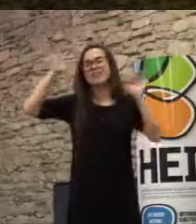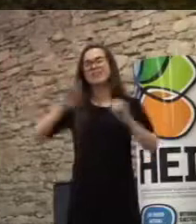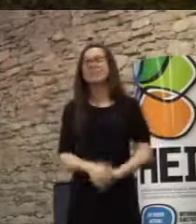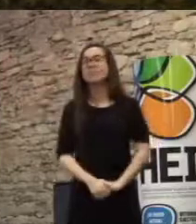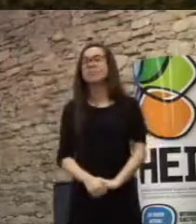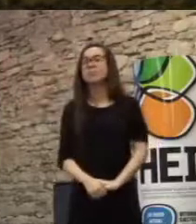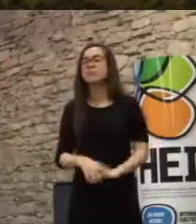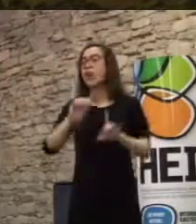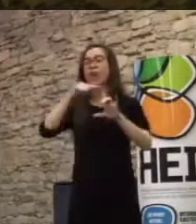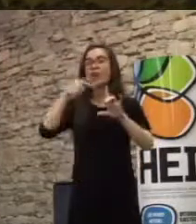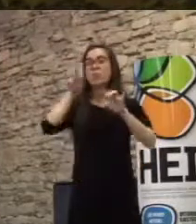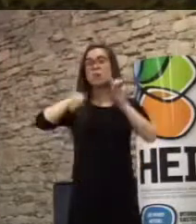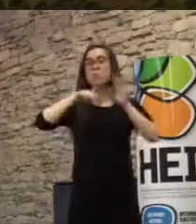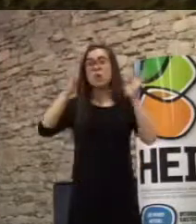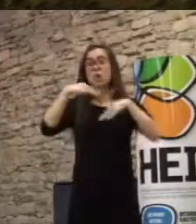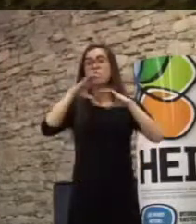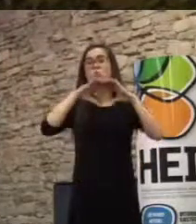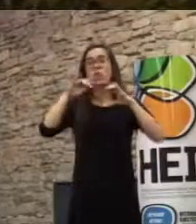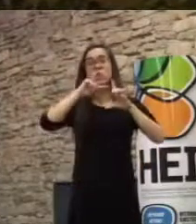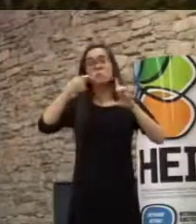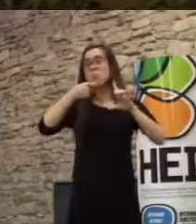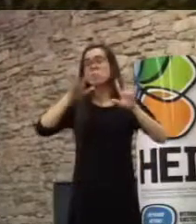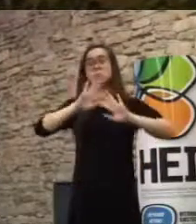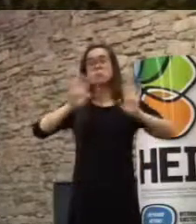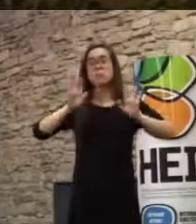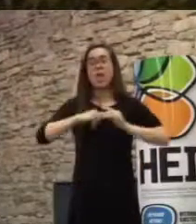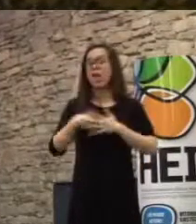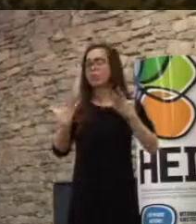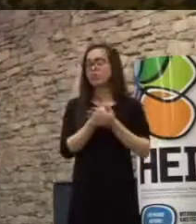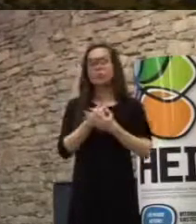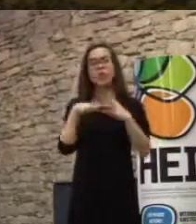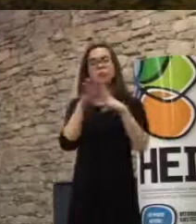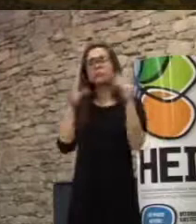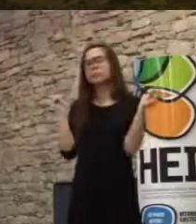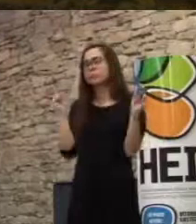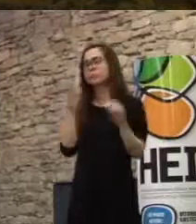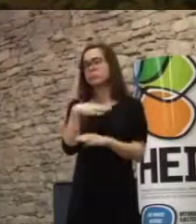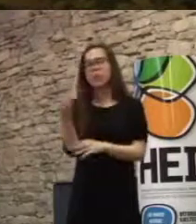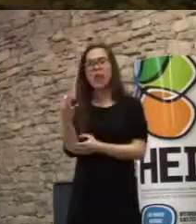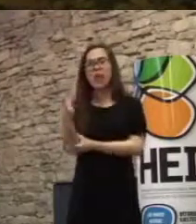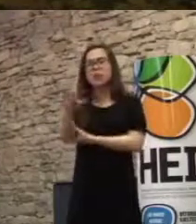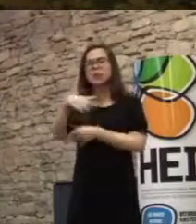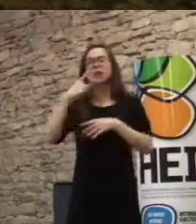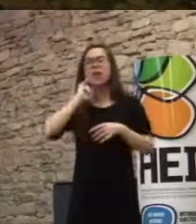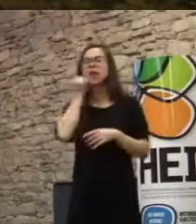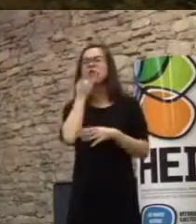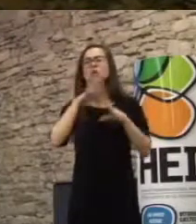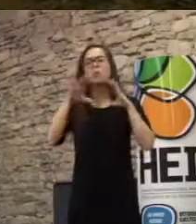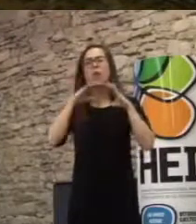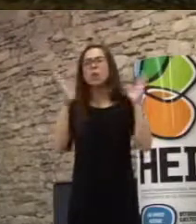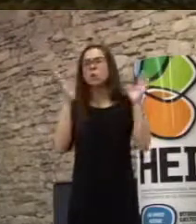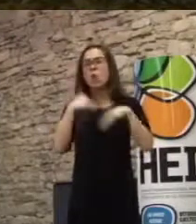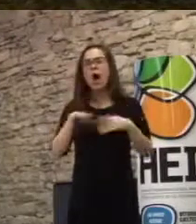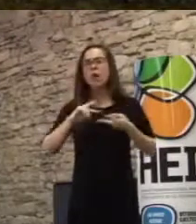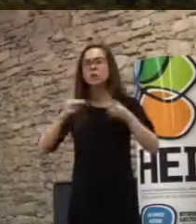y con el email no hay ningún problema de comunicación todo el mundo se entienda la propiedad nadie tiene errores de comunicación hay malas interpretaciones